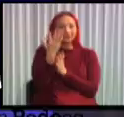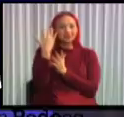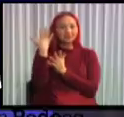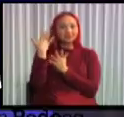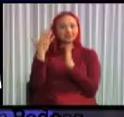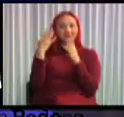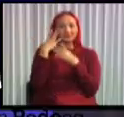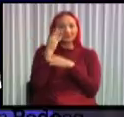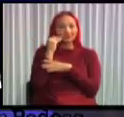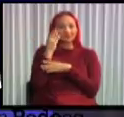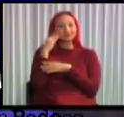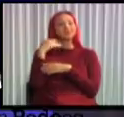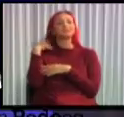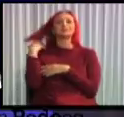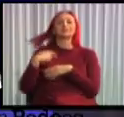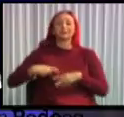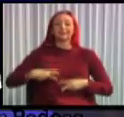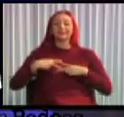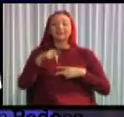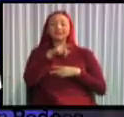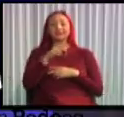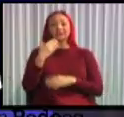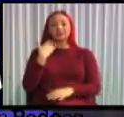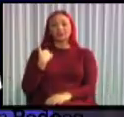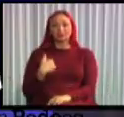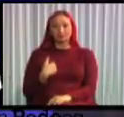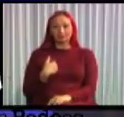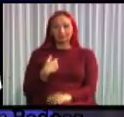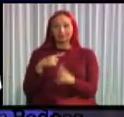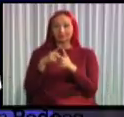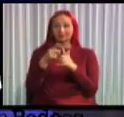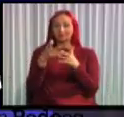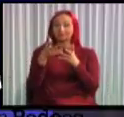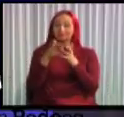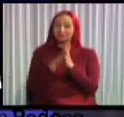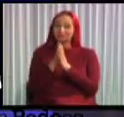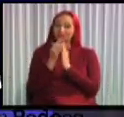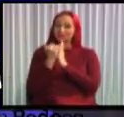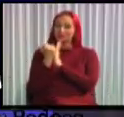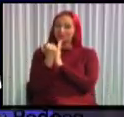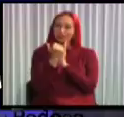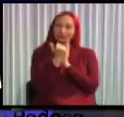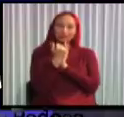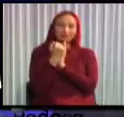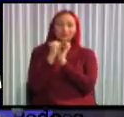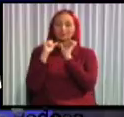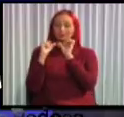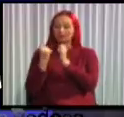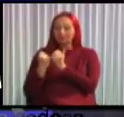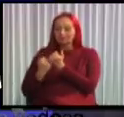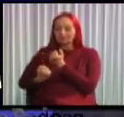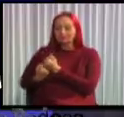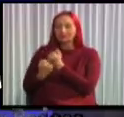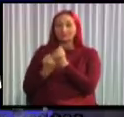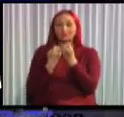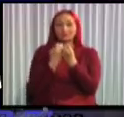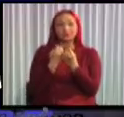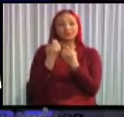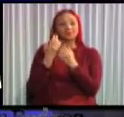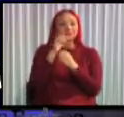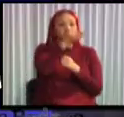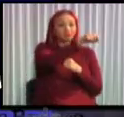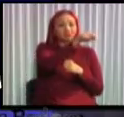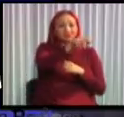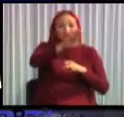la experiencia de vida de estos hombres, yo creo que nos va a ayudar y nos va a contribuir en mucho. Llame a su